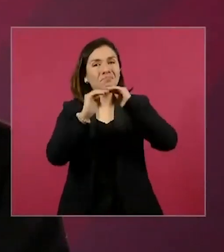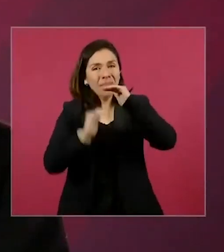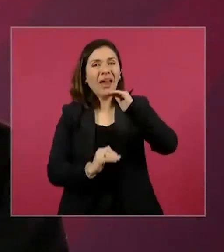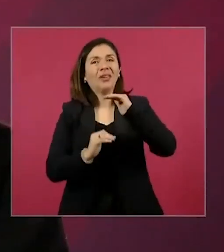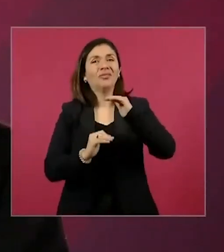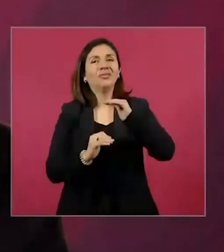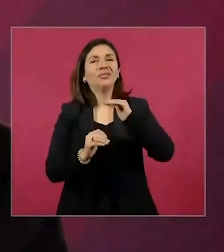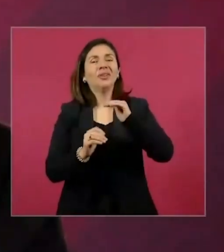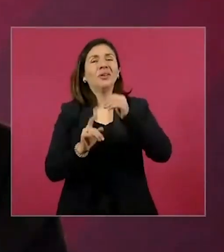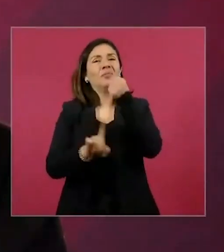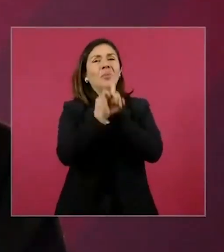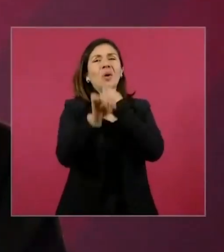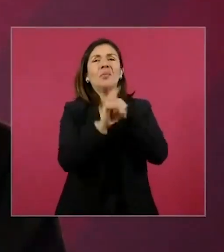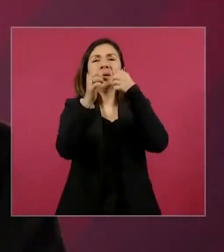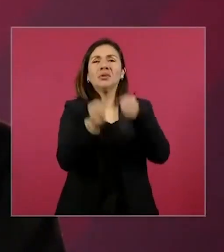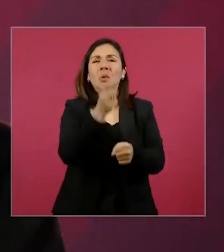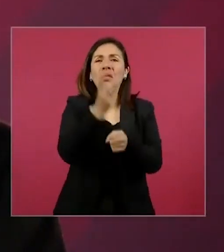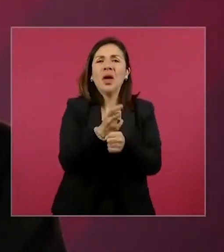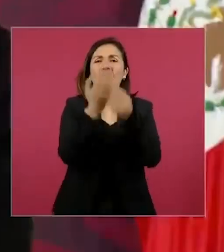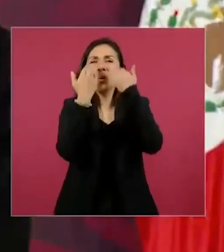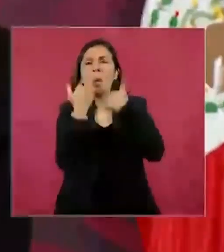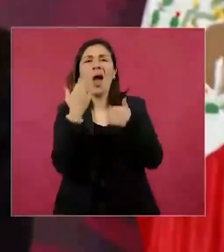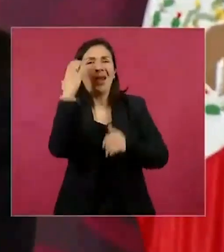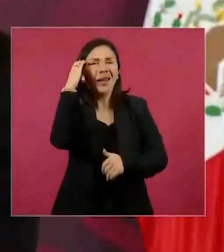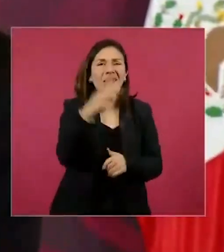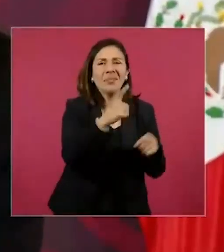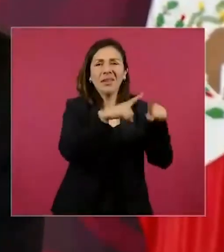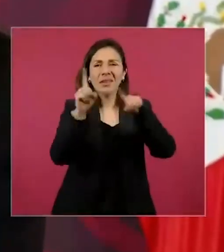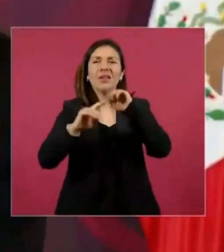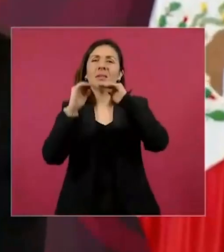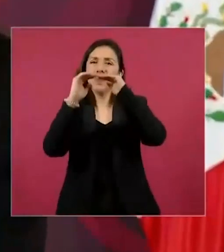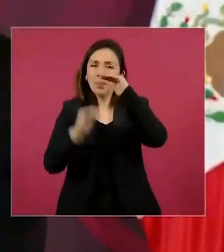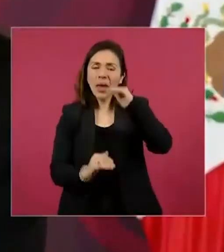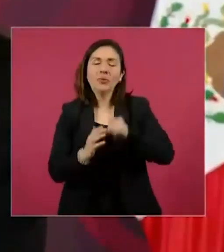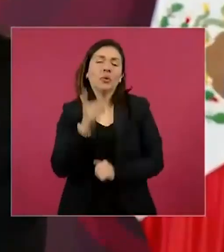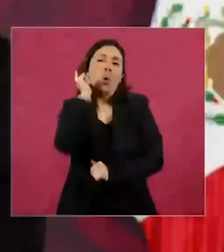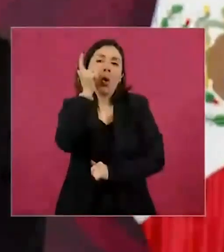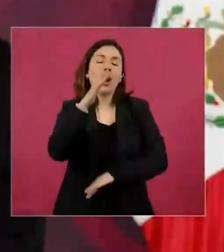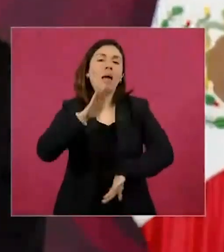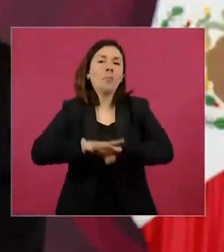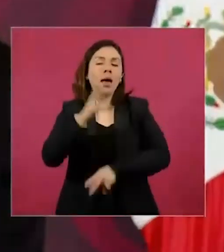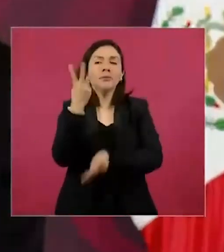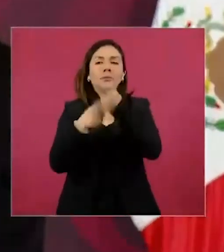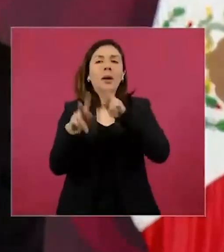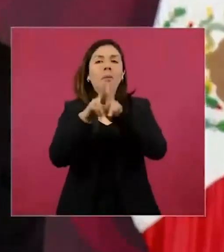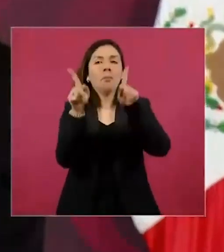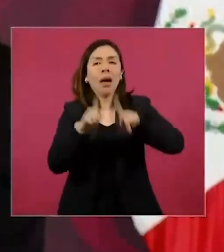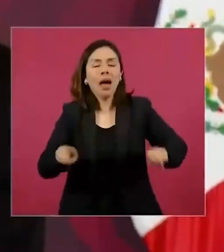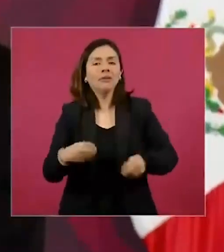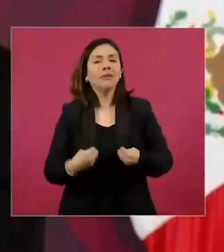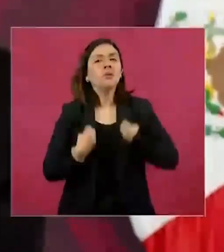que haya cada vez más paz, más tranquilidad,